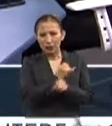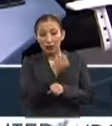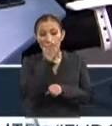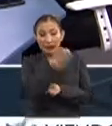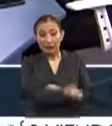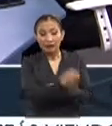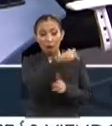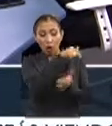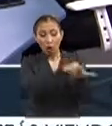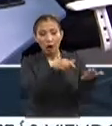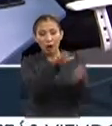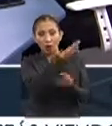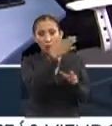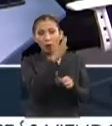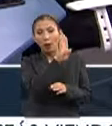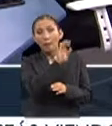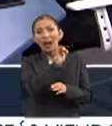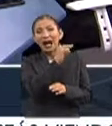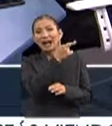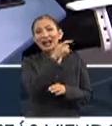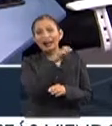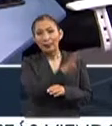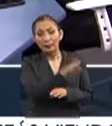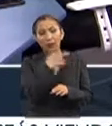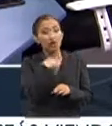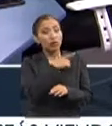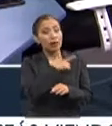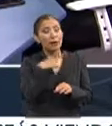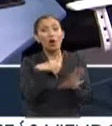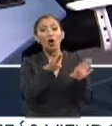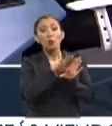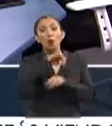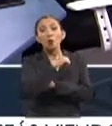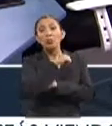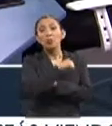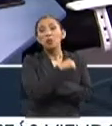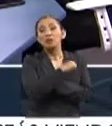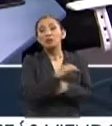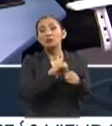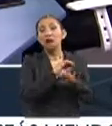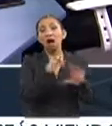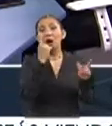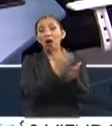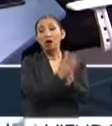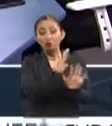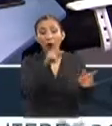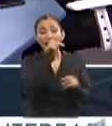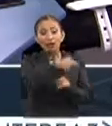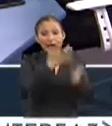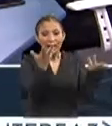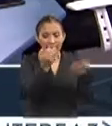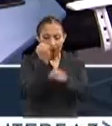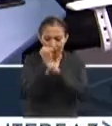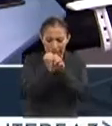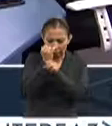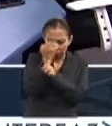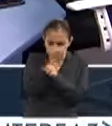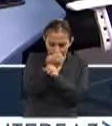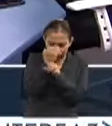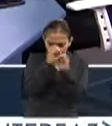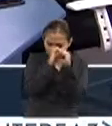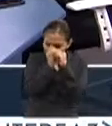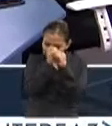de lugares como el Banjeb no deben convertirse en una especie de bodega de semillas, ¿no? En ellos se realiza investigación, y